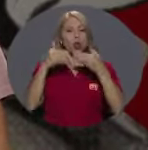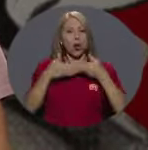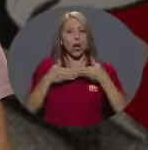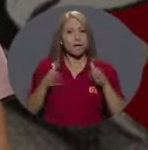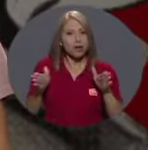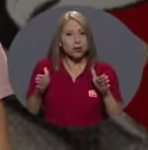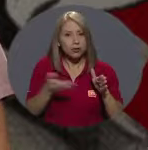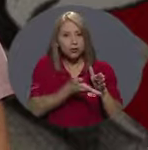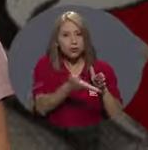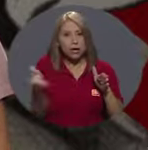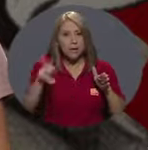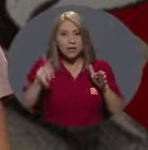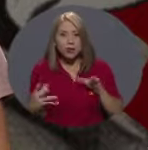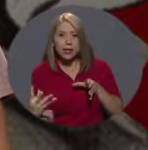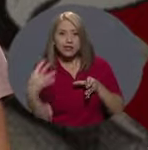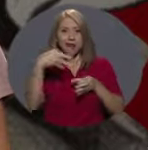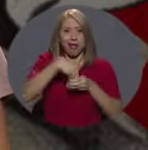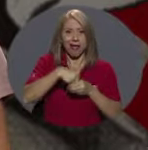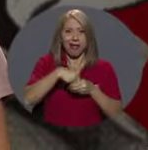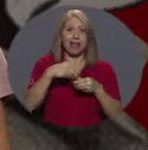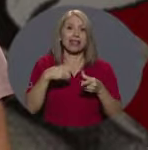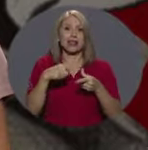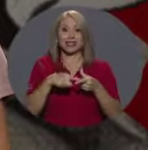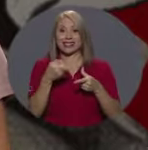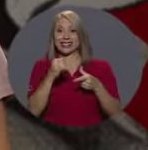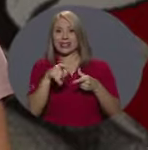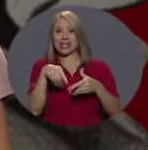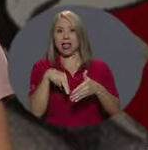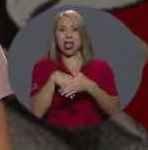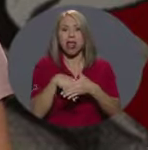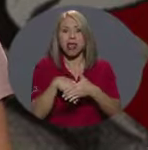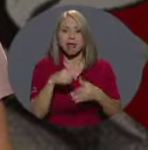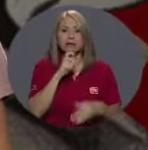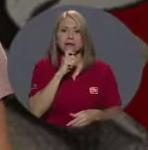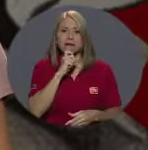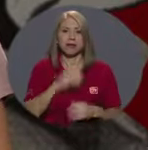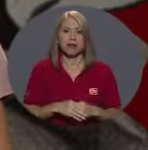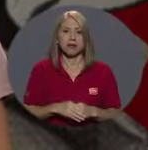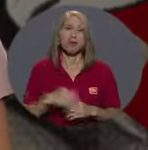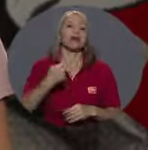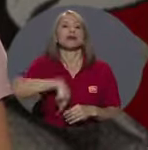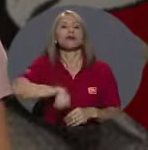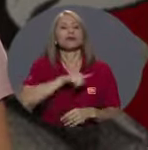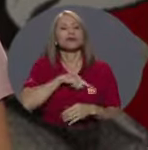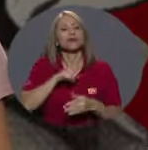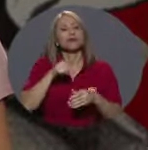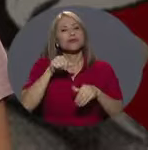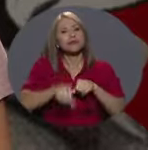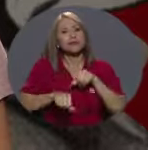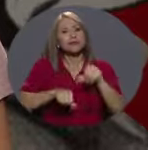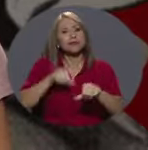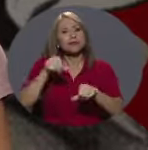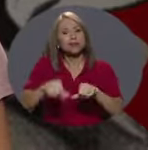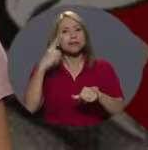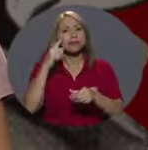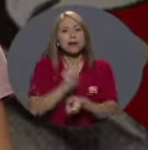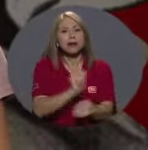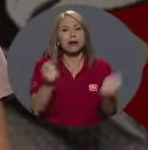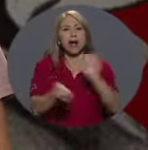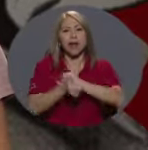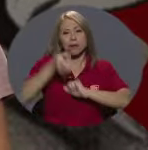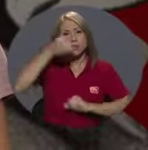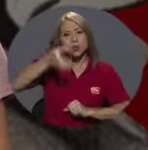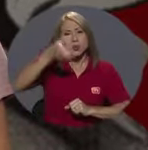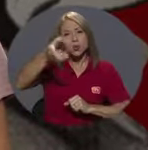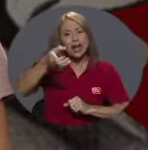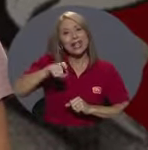la empresa, es mucho más difícil, ¿verdad? Entonces, como estamos luchando por un cambio cultural, toma un poco